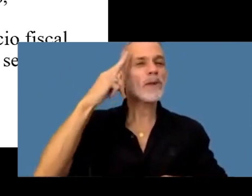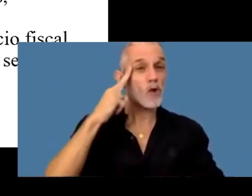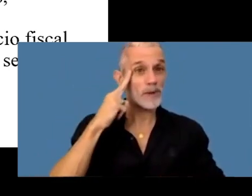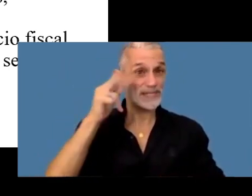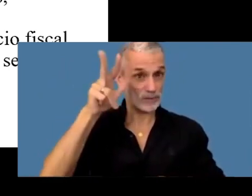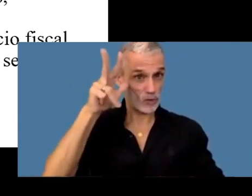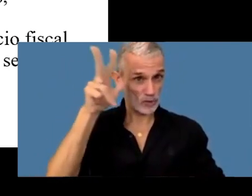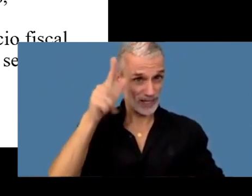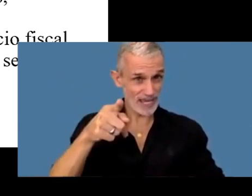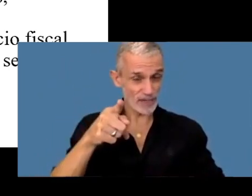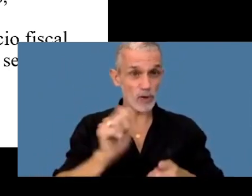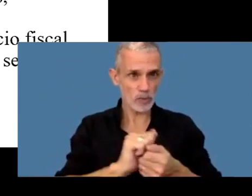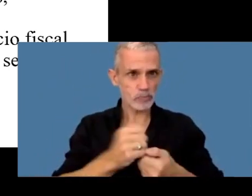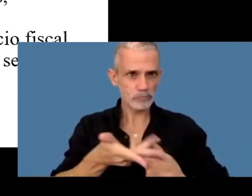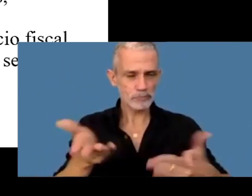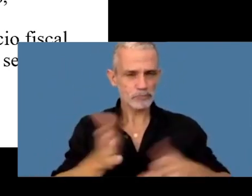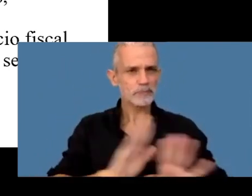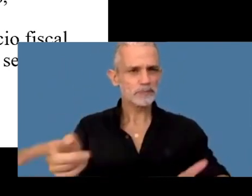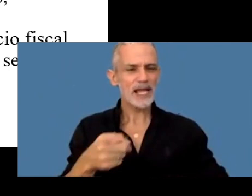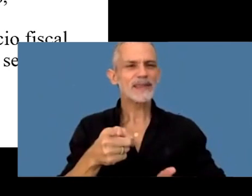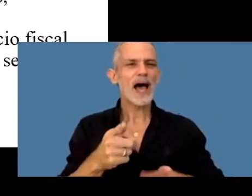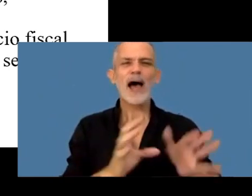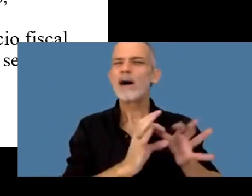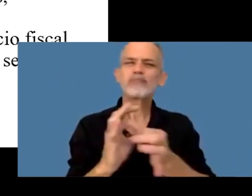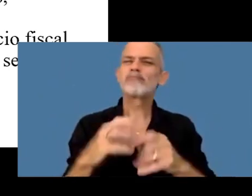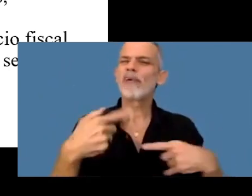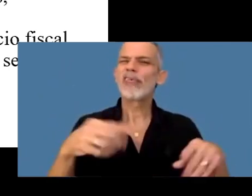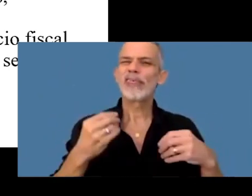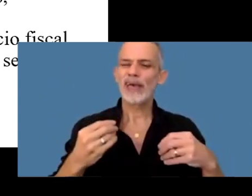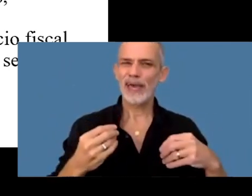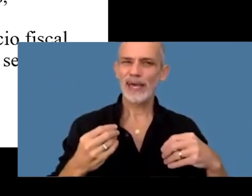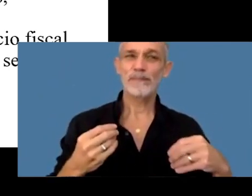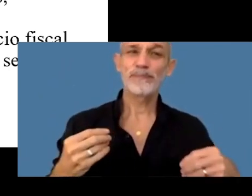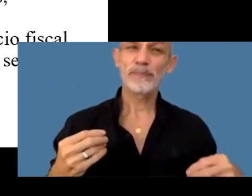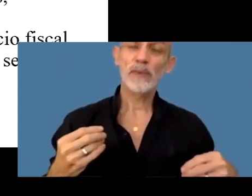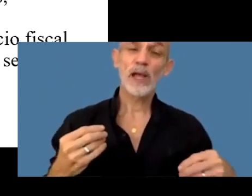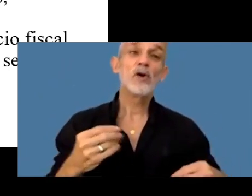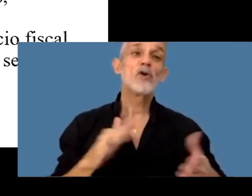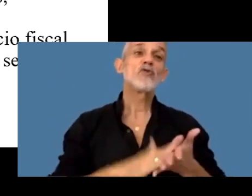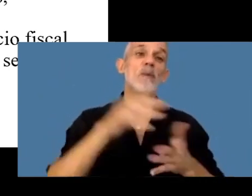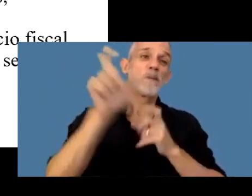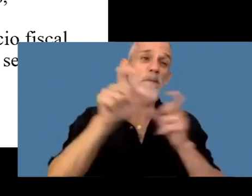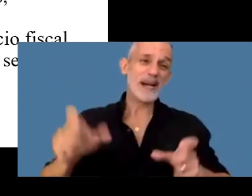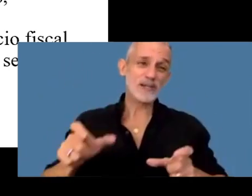4.988, y está directamente vinculada a sujetos de la tercera categoría y